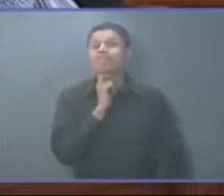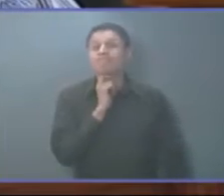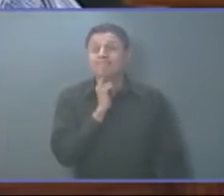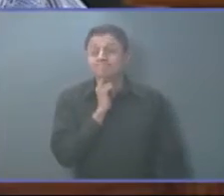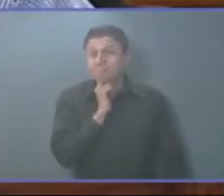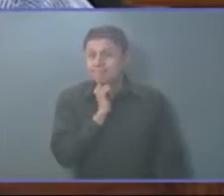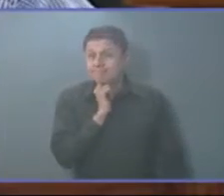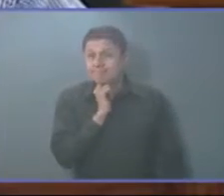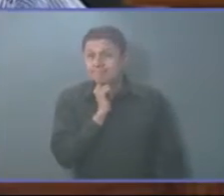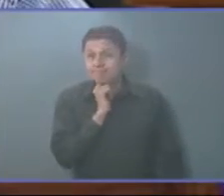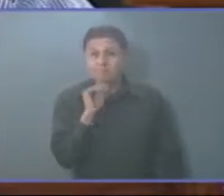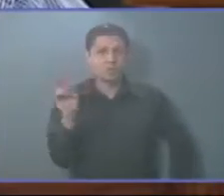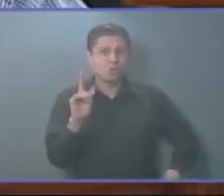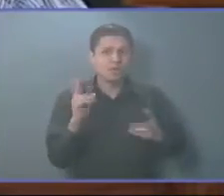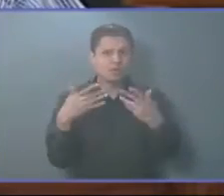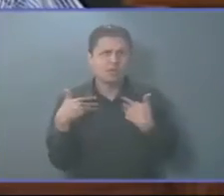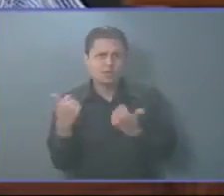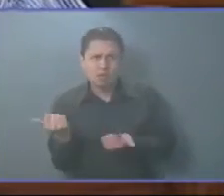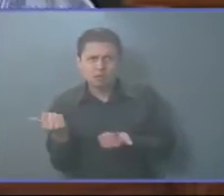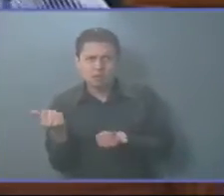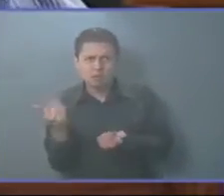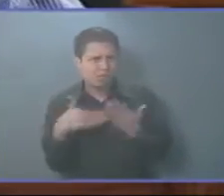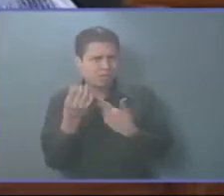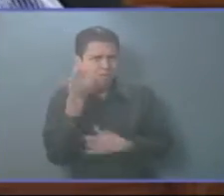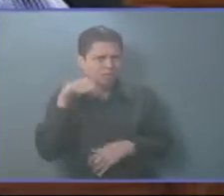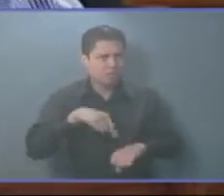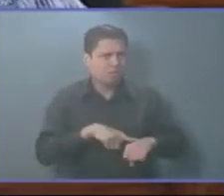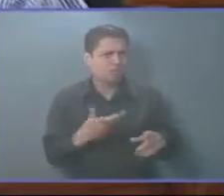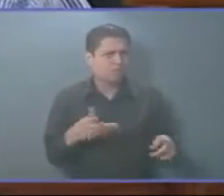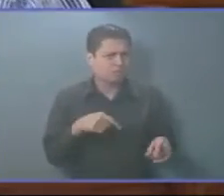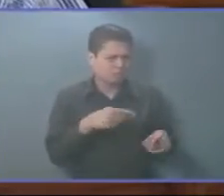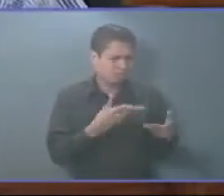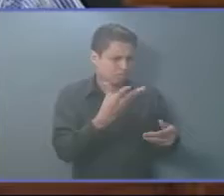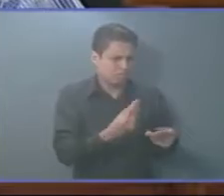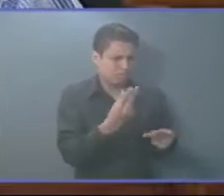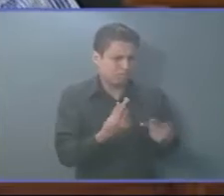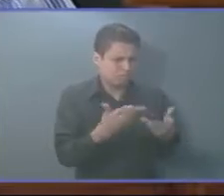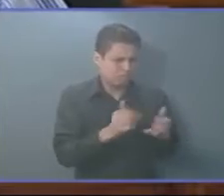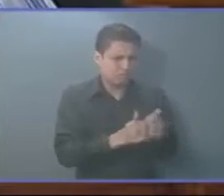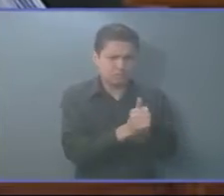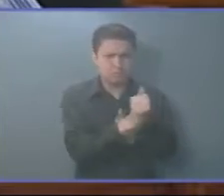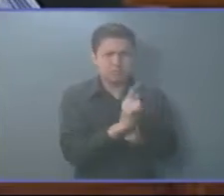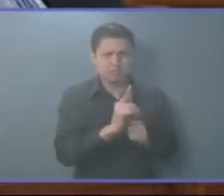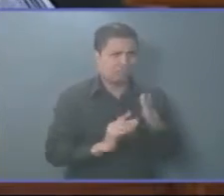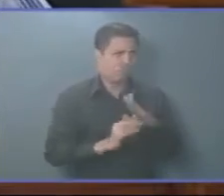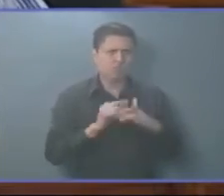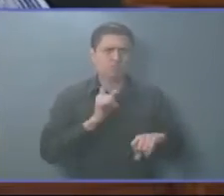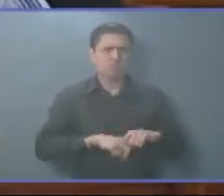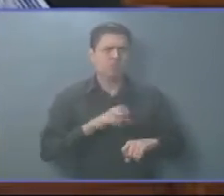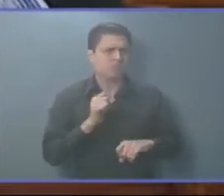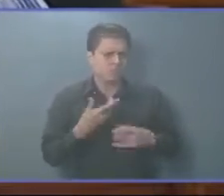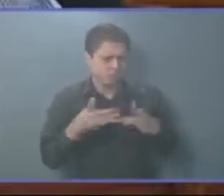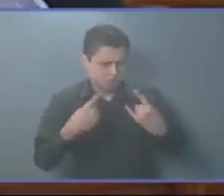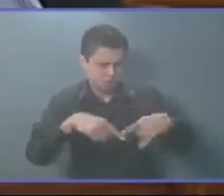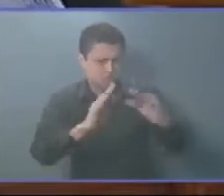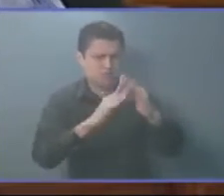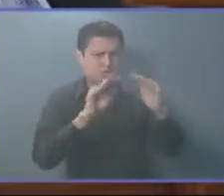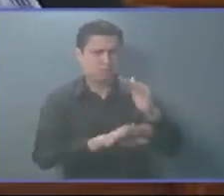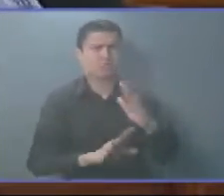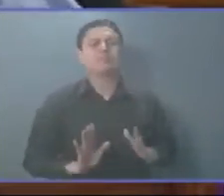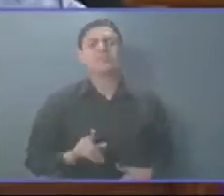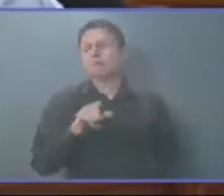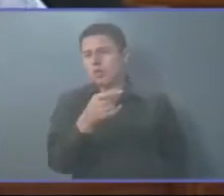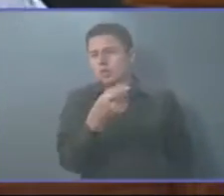en cuanto a temas de salud. Porque esta ha venido corriendo, la cuarentena no ha terminado. Y si